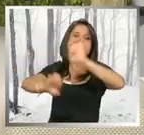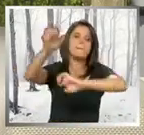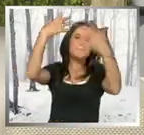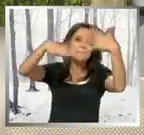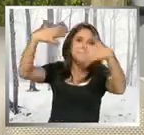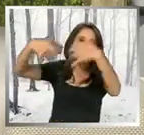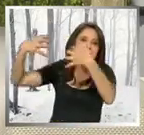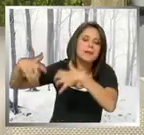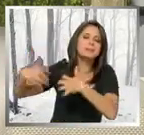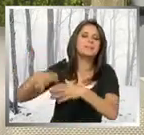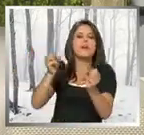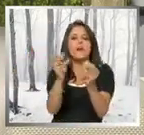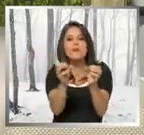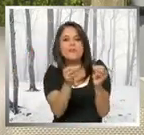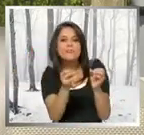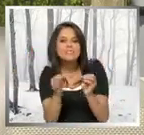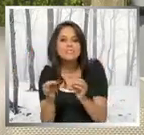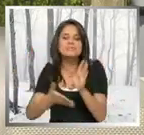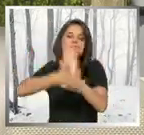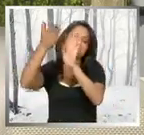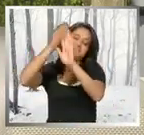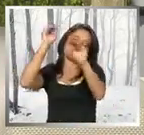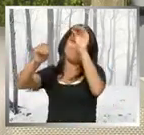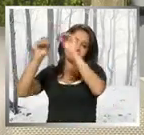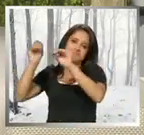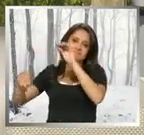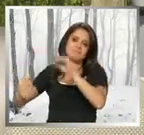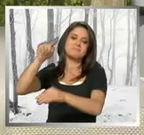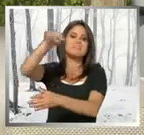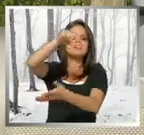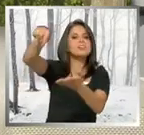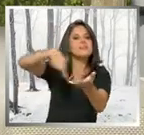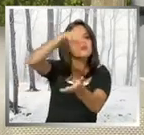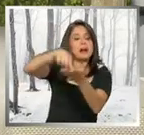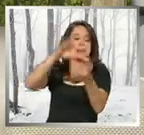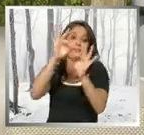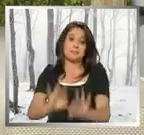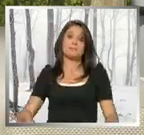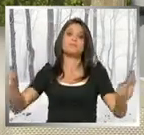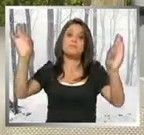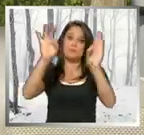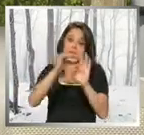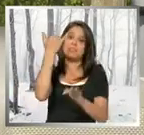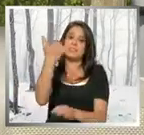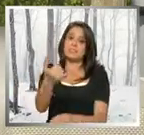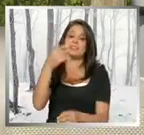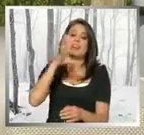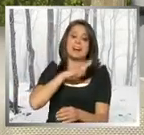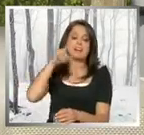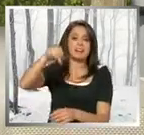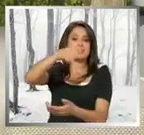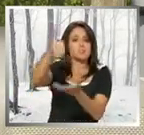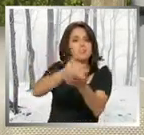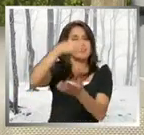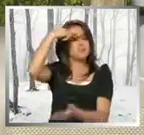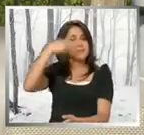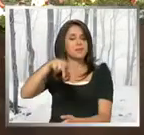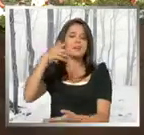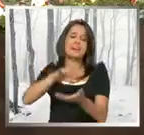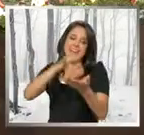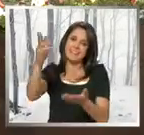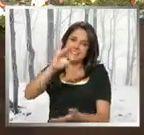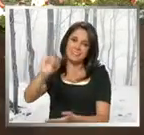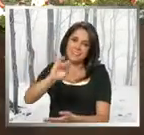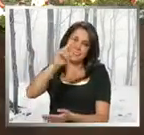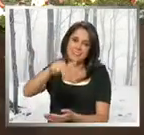muchas oficinas, que pues sin duda la hacen ser también una zona importante y principal también dentro de la Ciudad de México. Gracias, Juan. No,